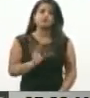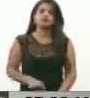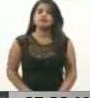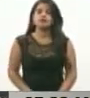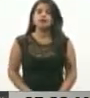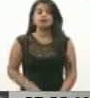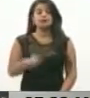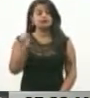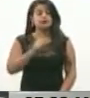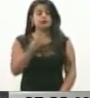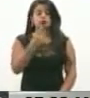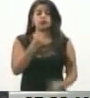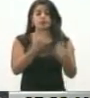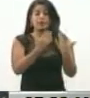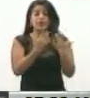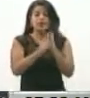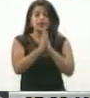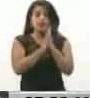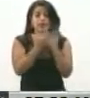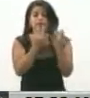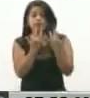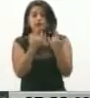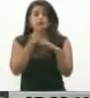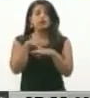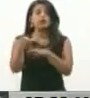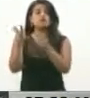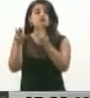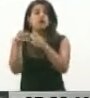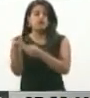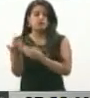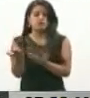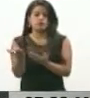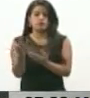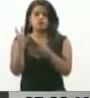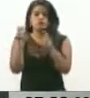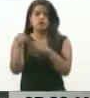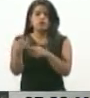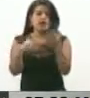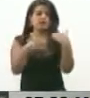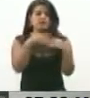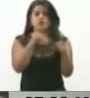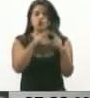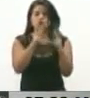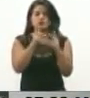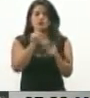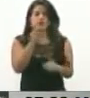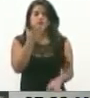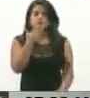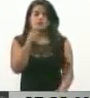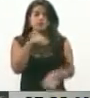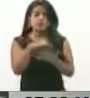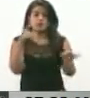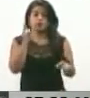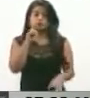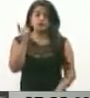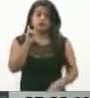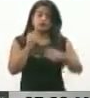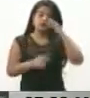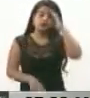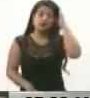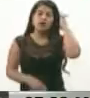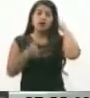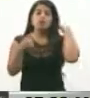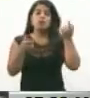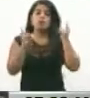gran expectativa, porque es algo relativamente nuevo. No conocíamos, por lo menos la gran mayoría, la posibilidad de que